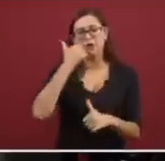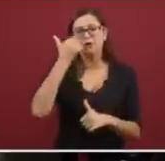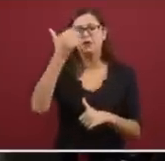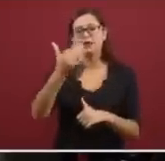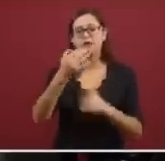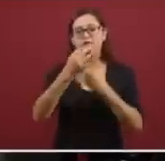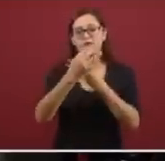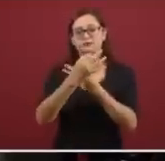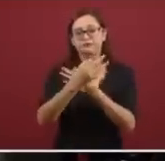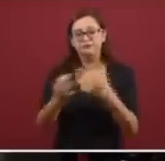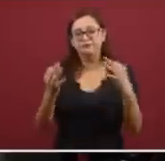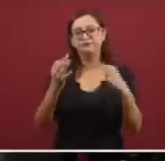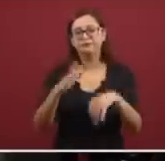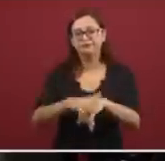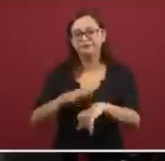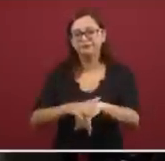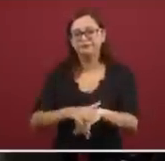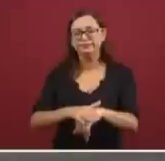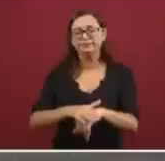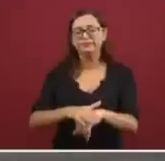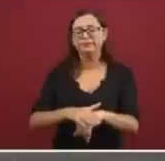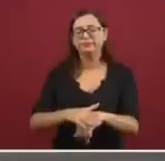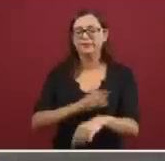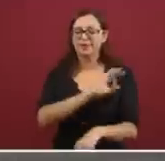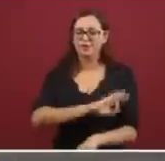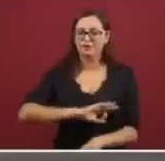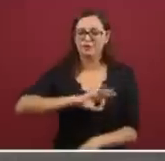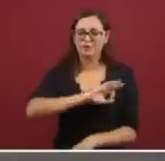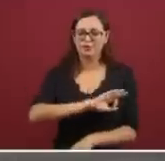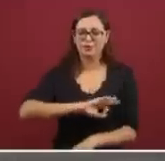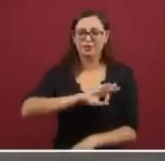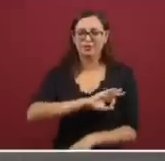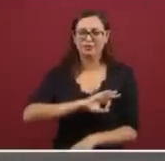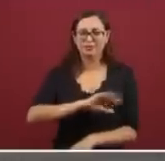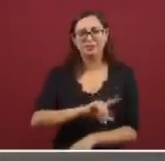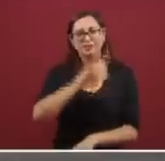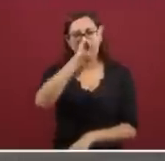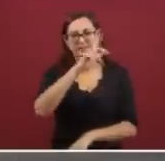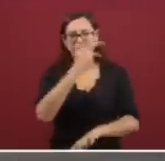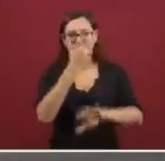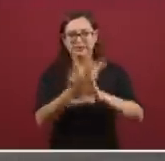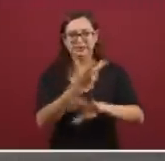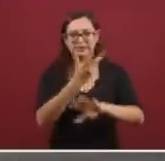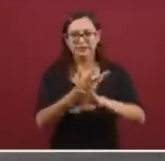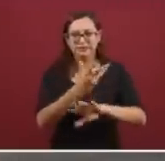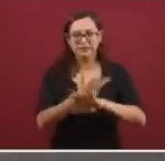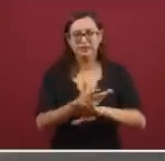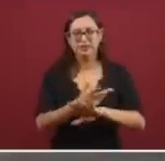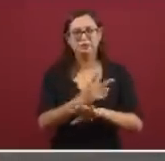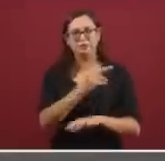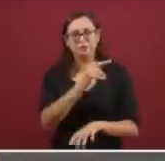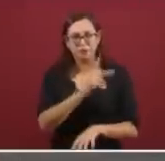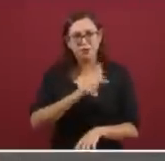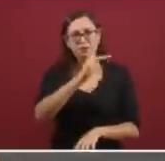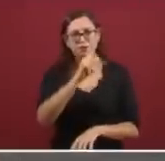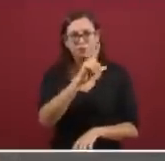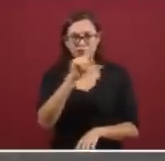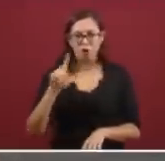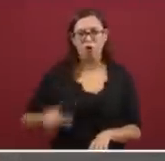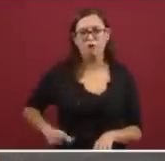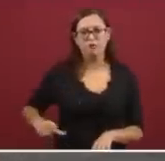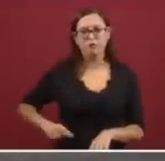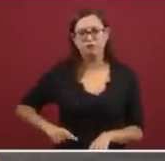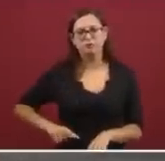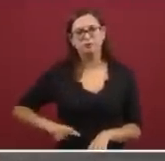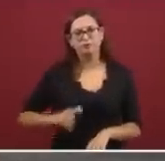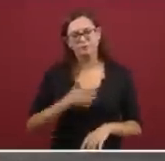una felicitación al pueblo de Estados Unidos y a su gobierno por